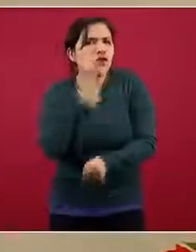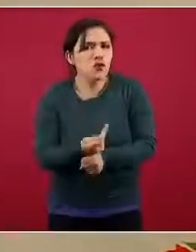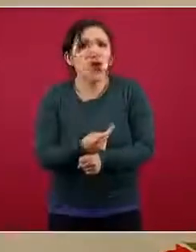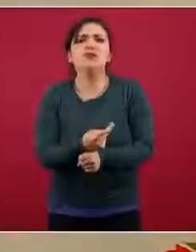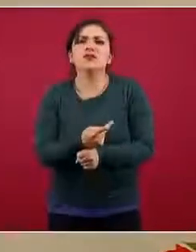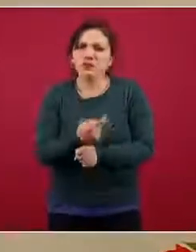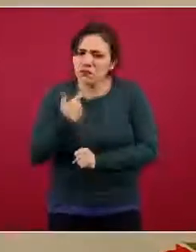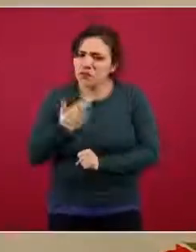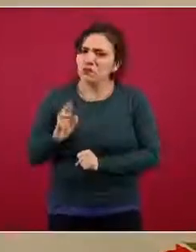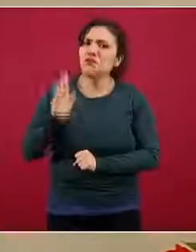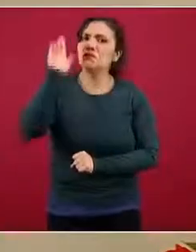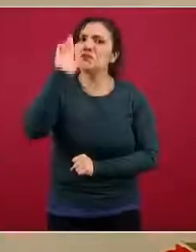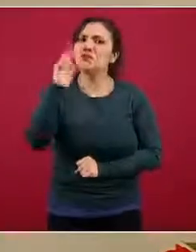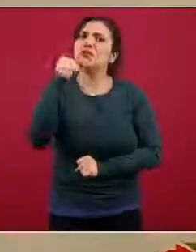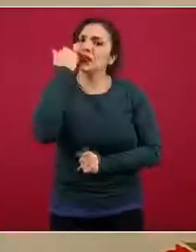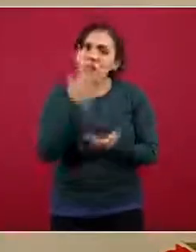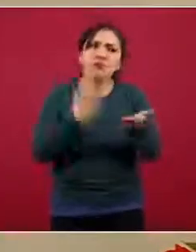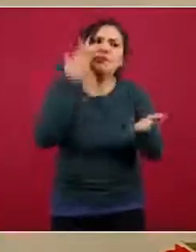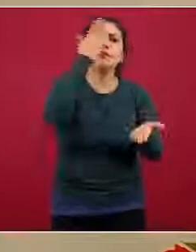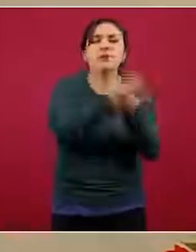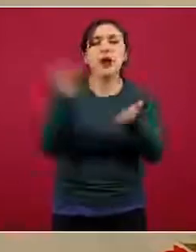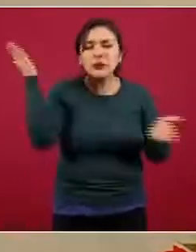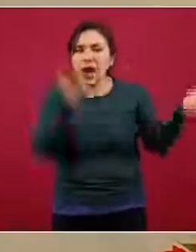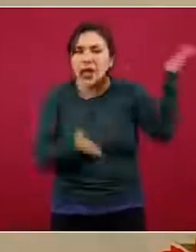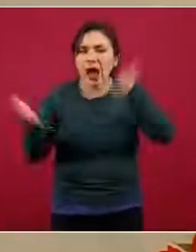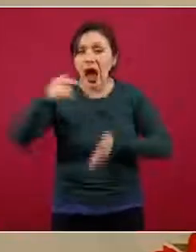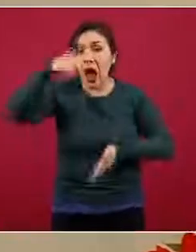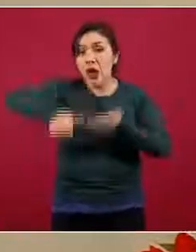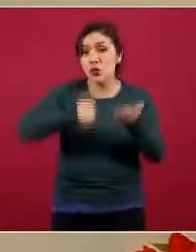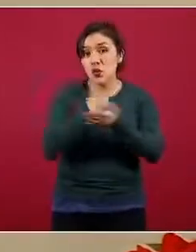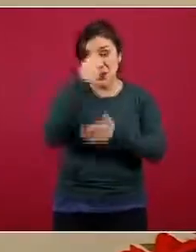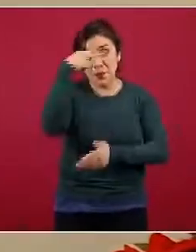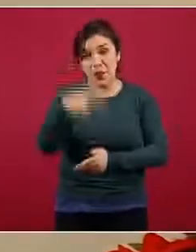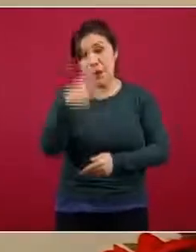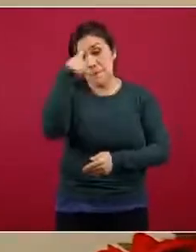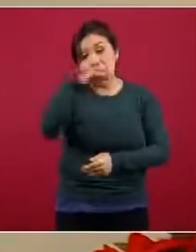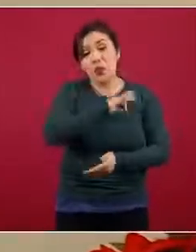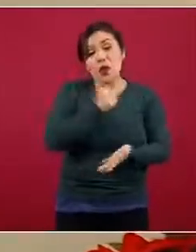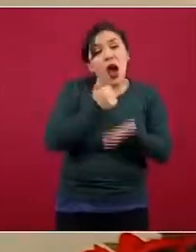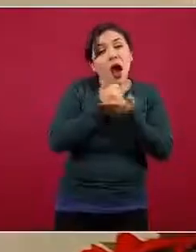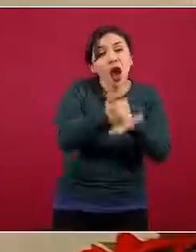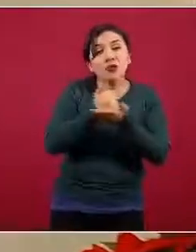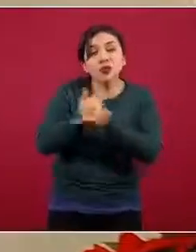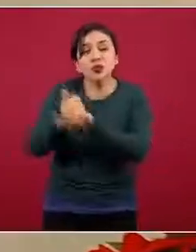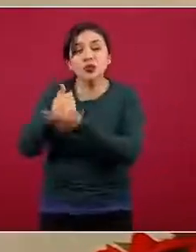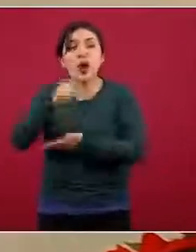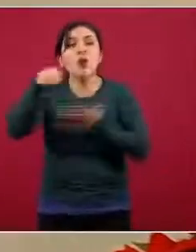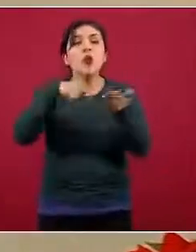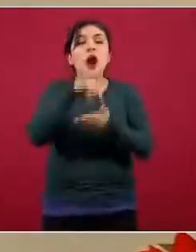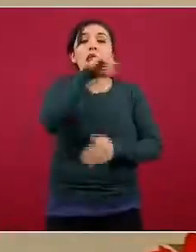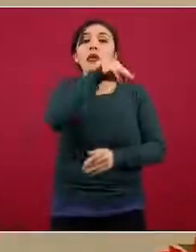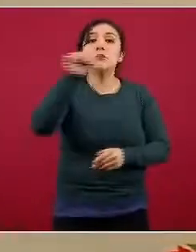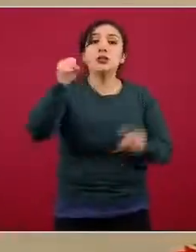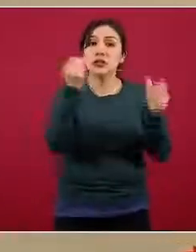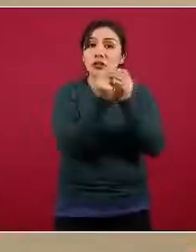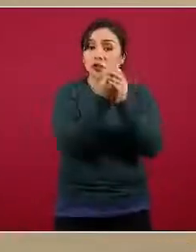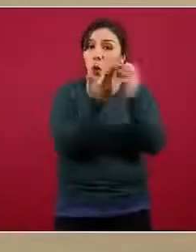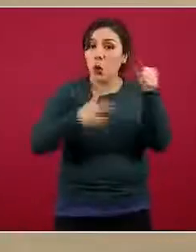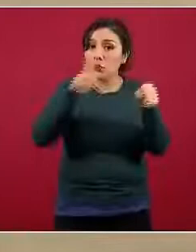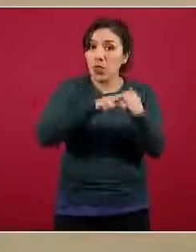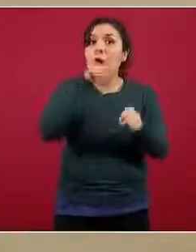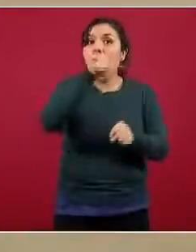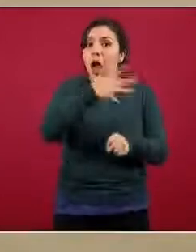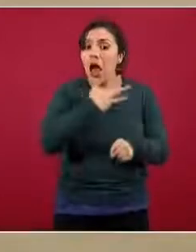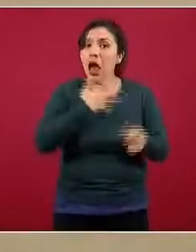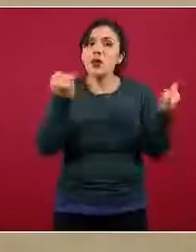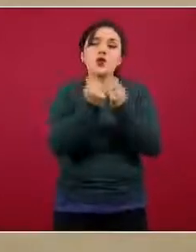voluntariamente están llegando a la Ciudad de México para poder apoyar a las unidades del IMSS, donde también tenemos